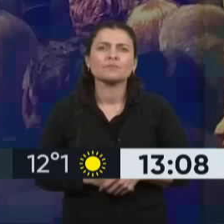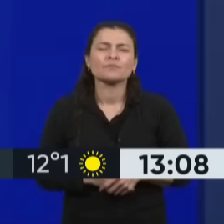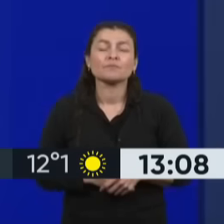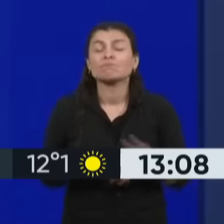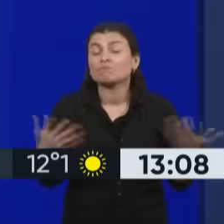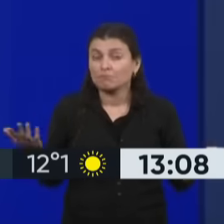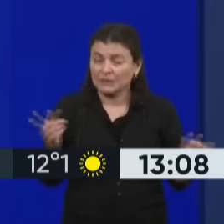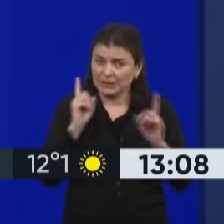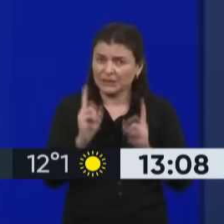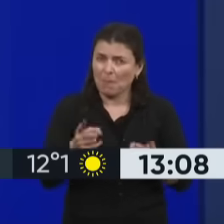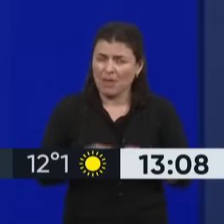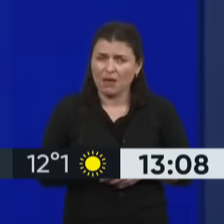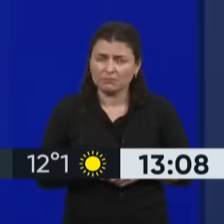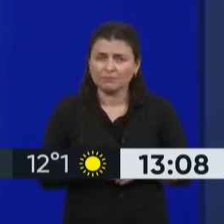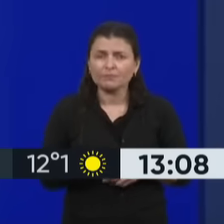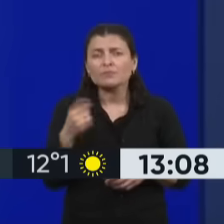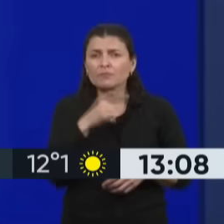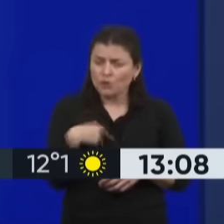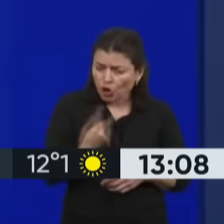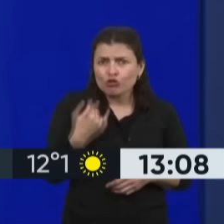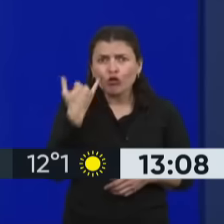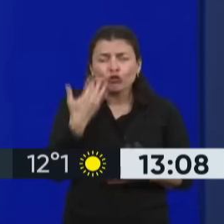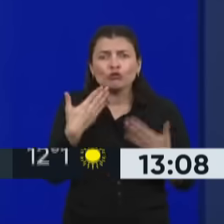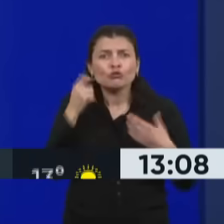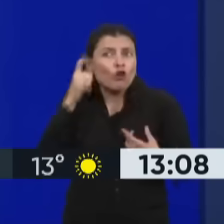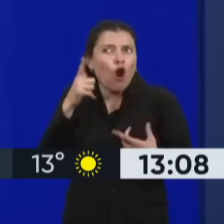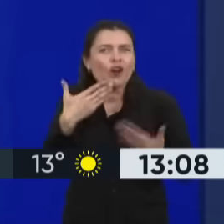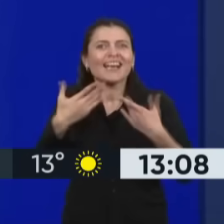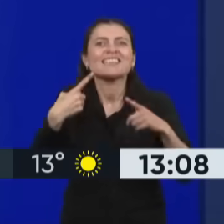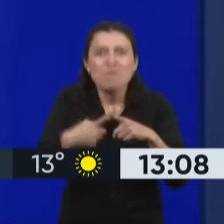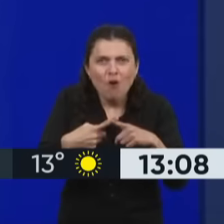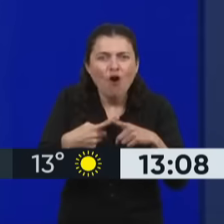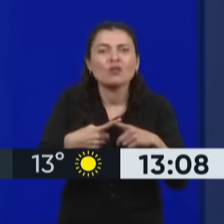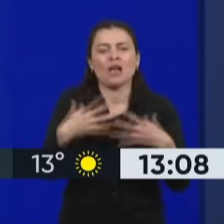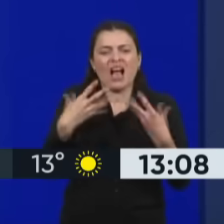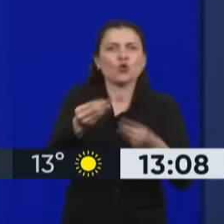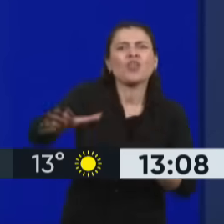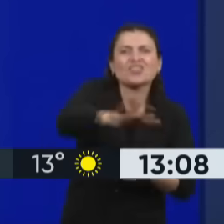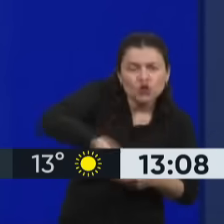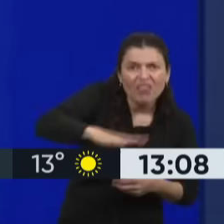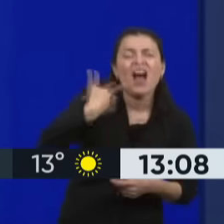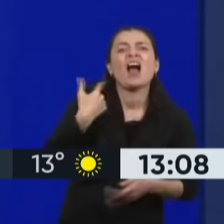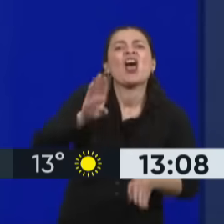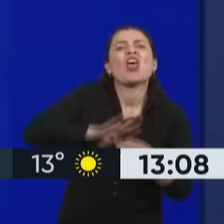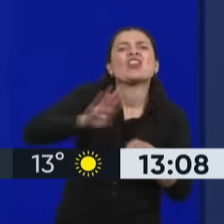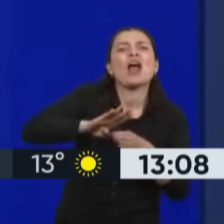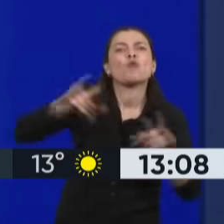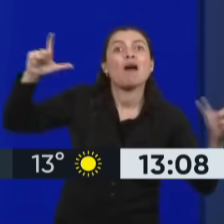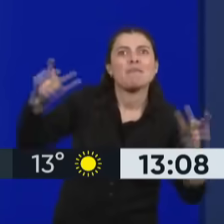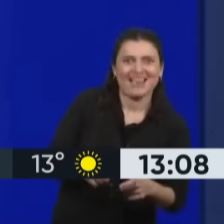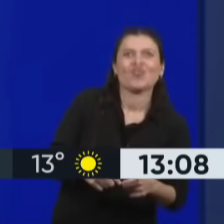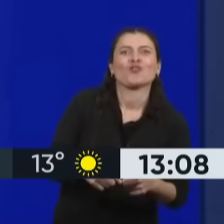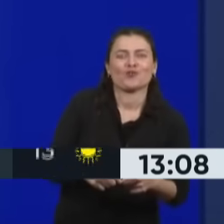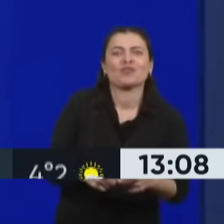Y por si fuera poco, todo esto lo logramos desendeudando nuestro país. Gracias a nuestro compromiso férreo con el superávit